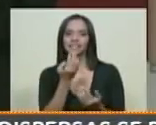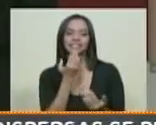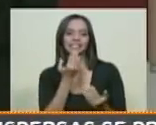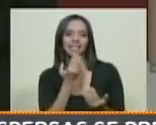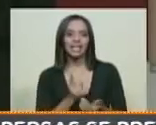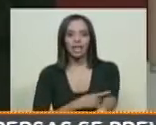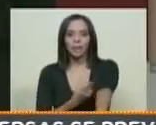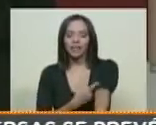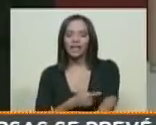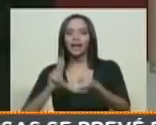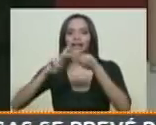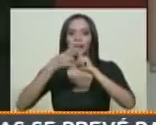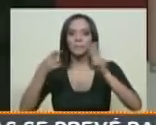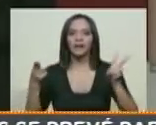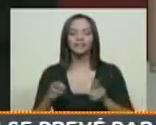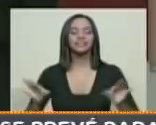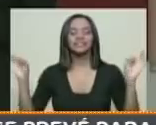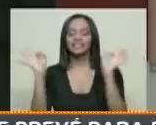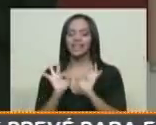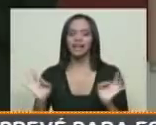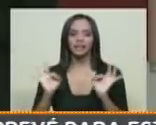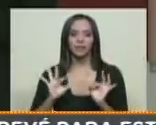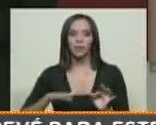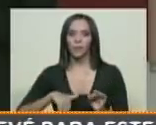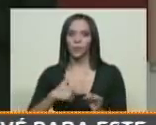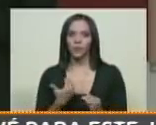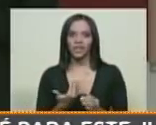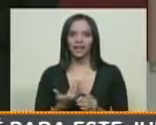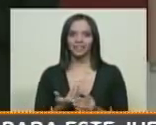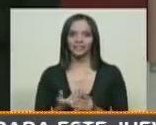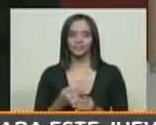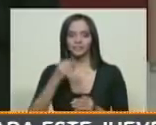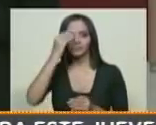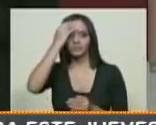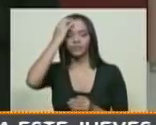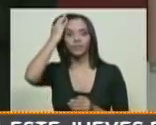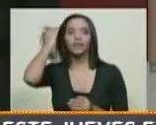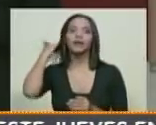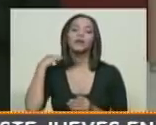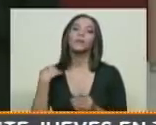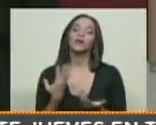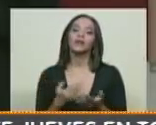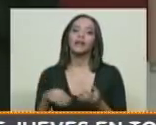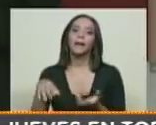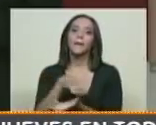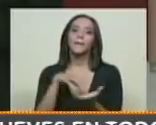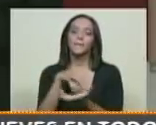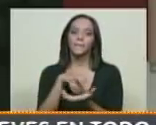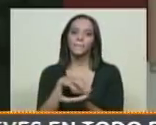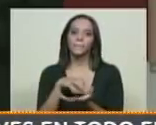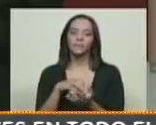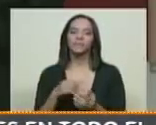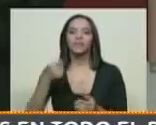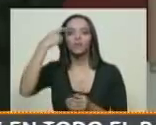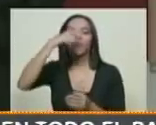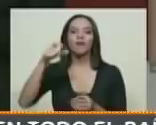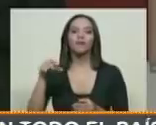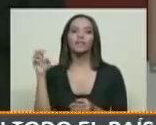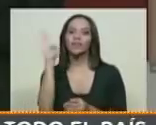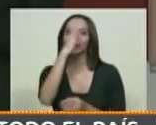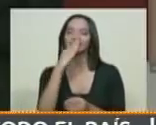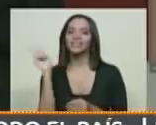paz. Nadie podrá poner en confrontación a los pueblos de Brasil y de Venezuela, porque somos